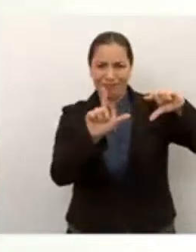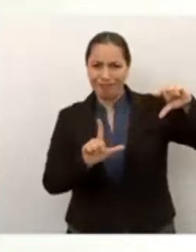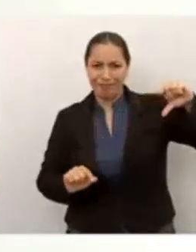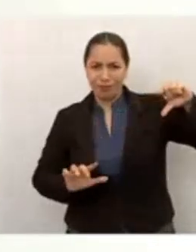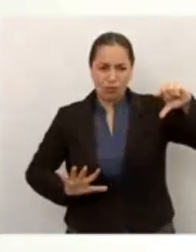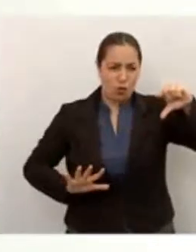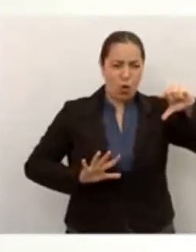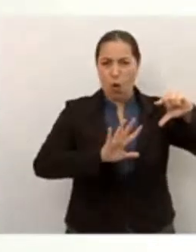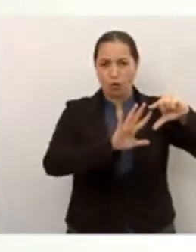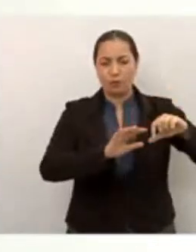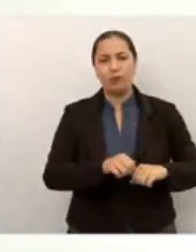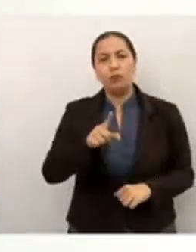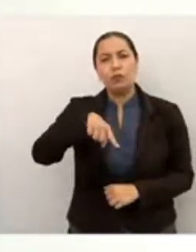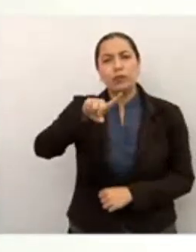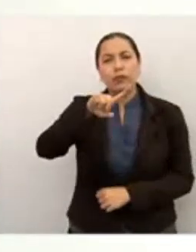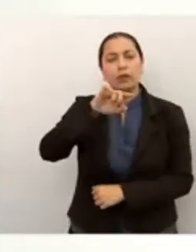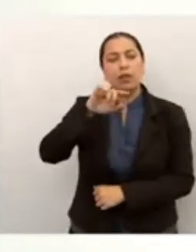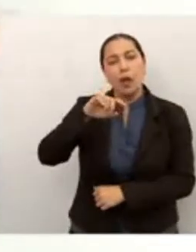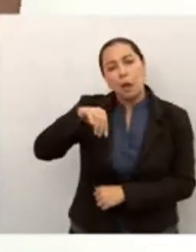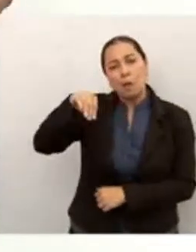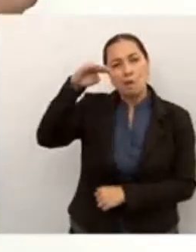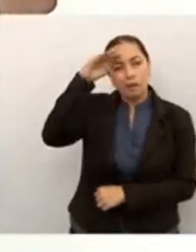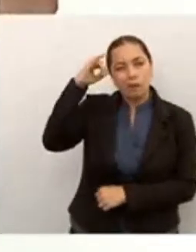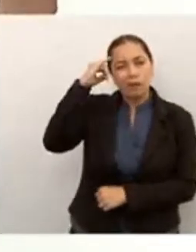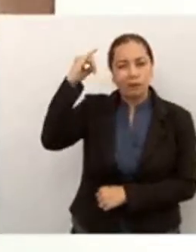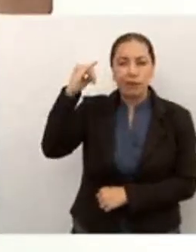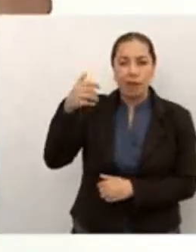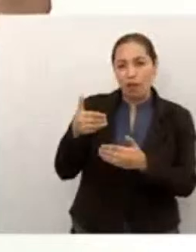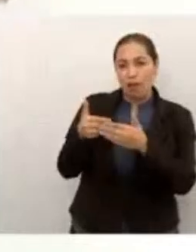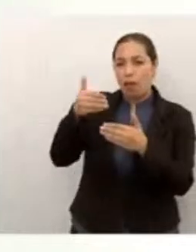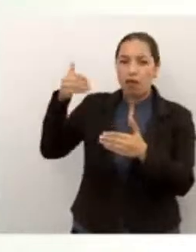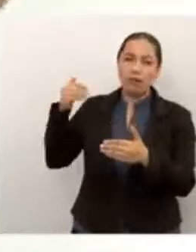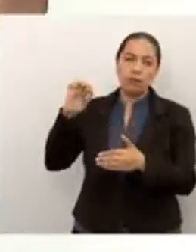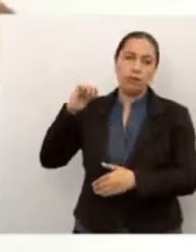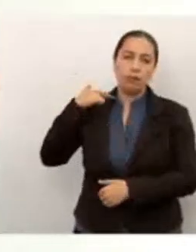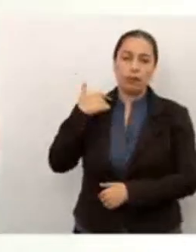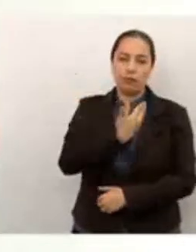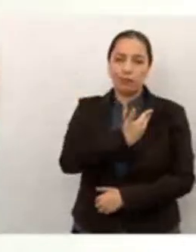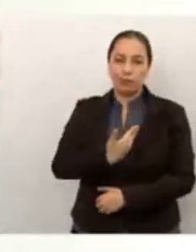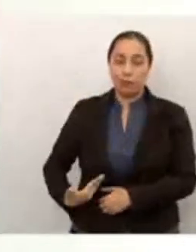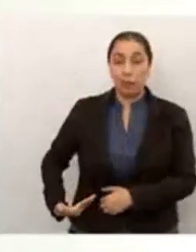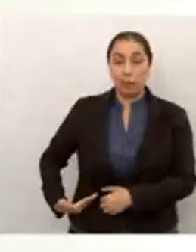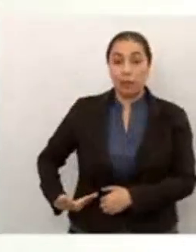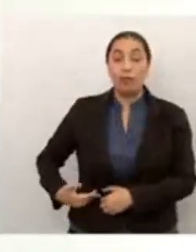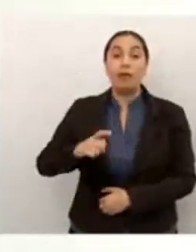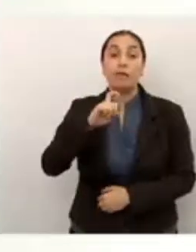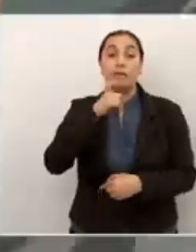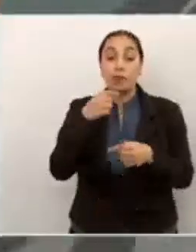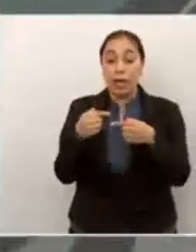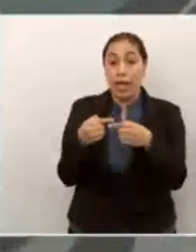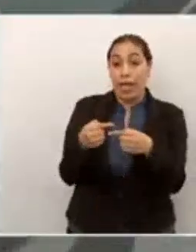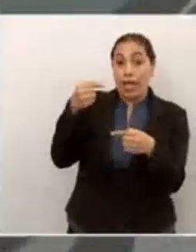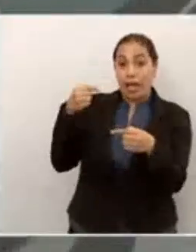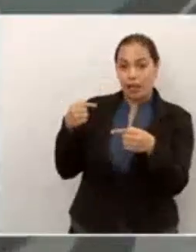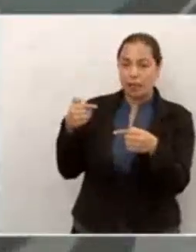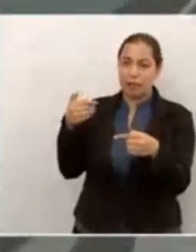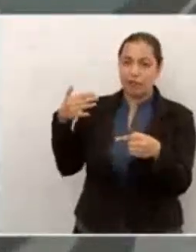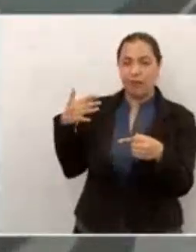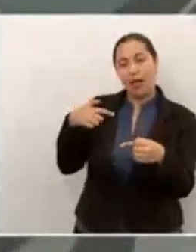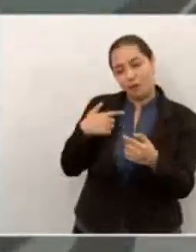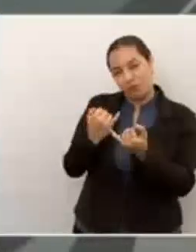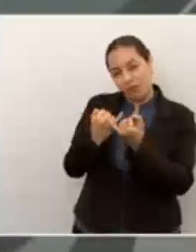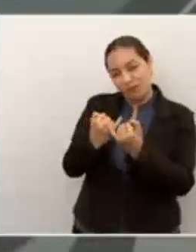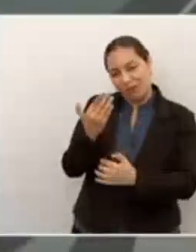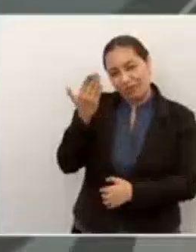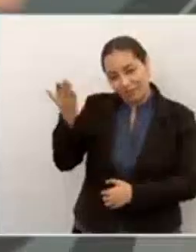Imagínense los presidentes de antes del presidente López Obrador. Le mandamos un saludo de aquí